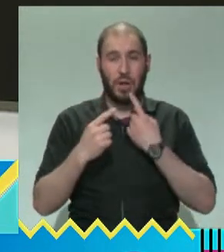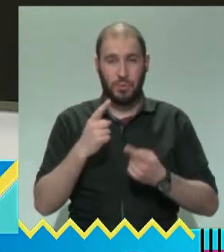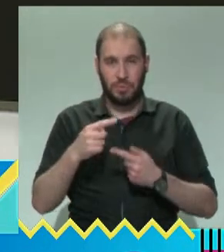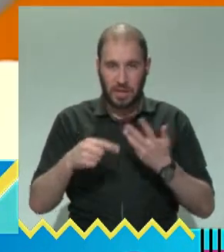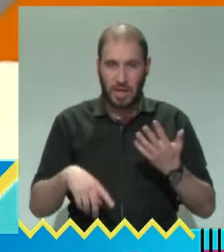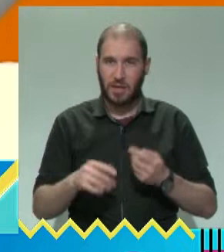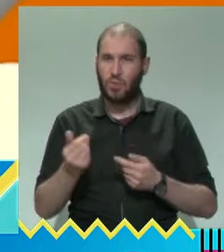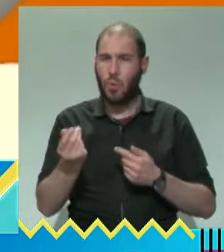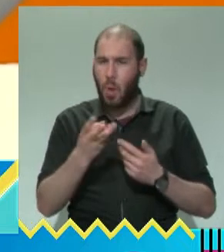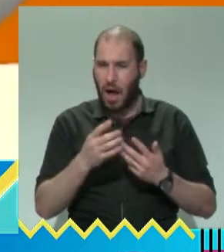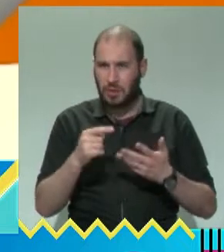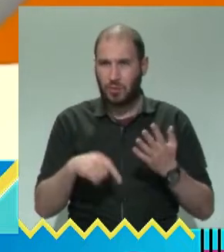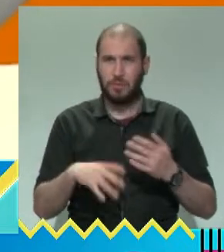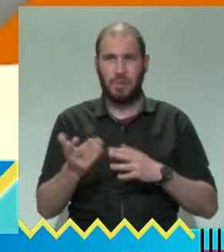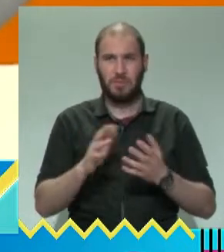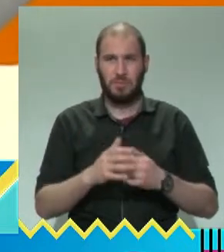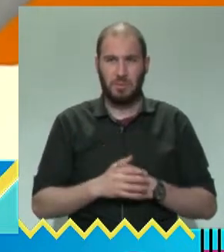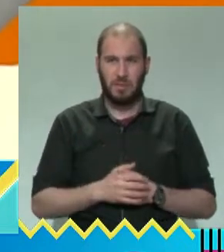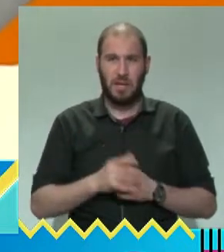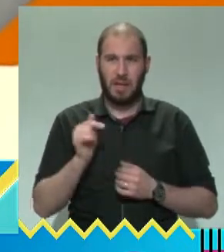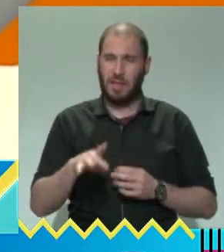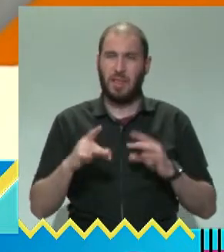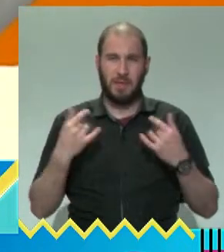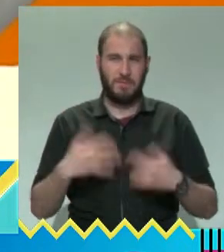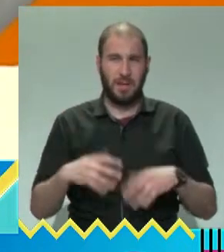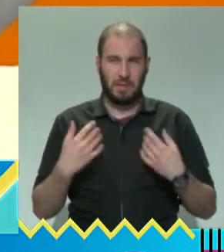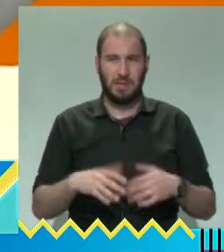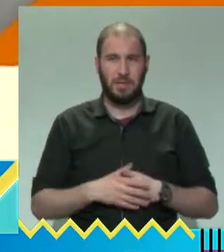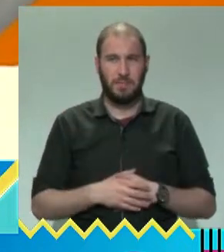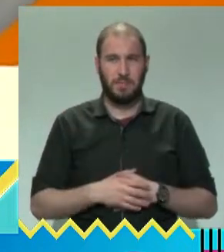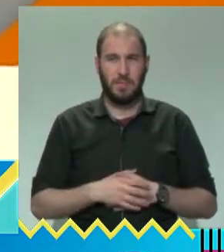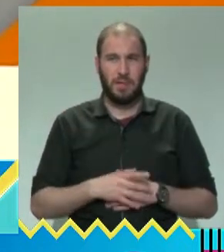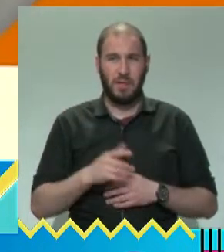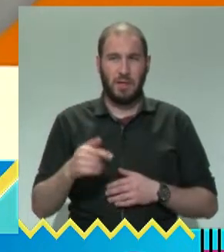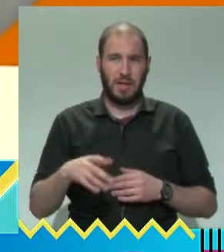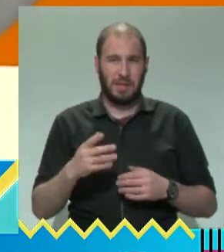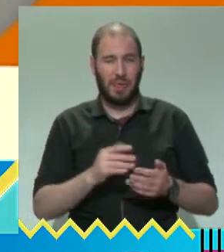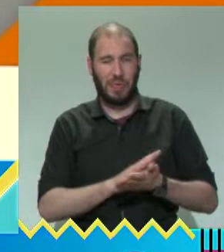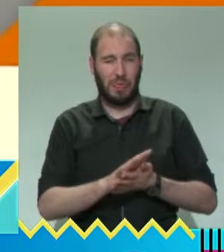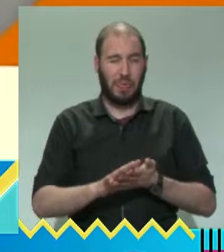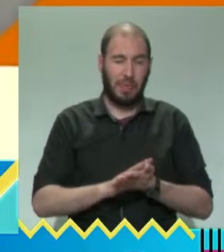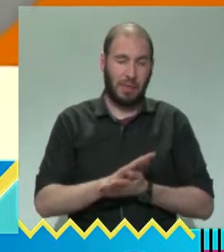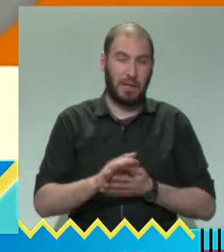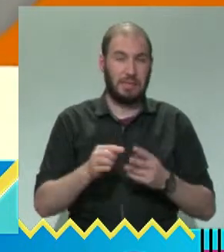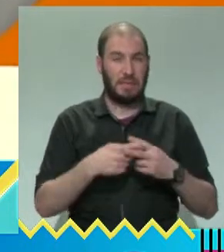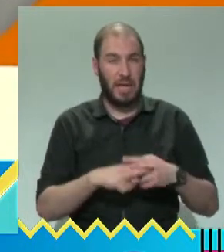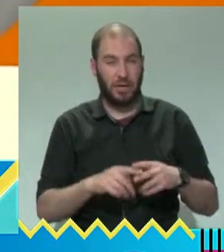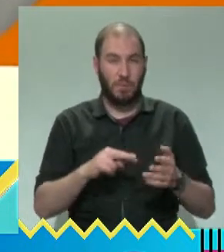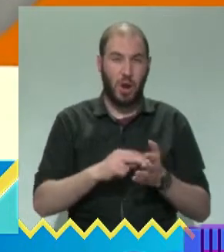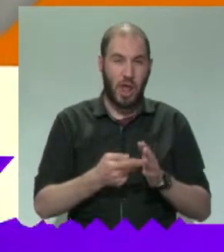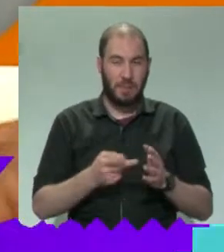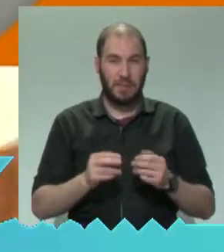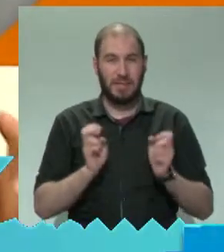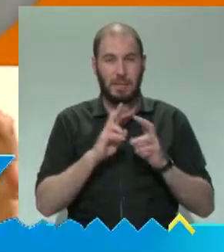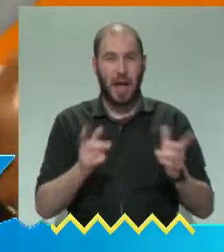un censo, para que te des una idea, muy complejo, que tiene muchos ribetes, no solo técnicos con respecto